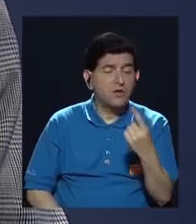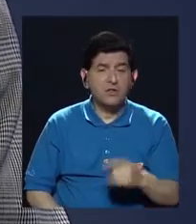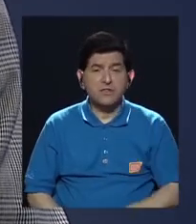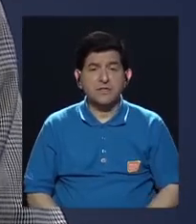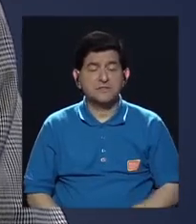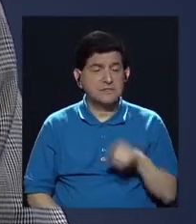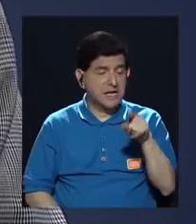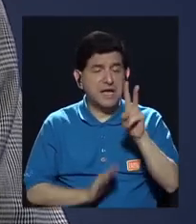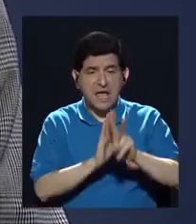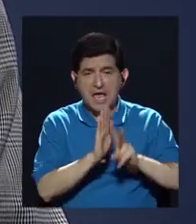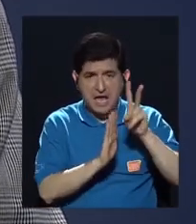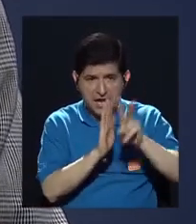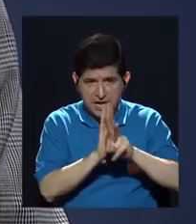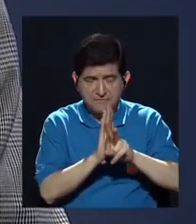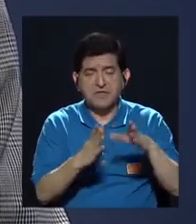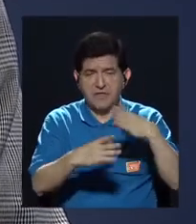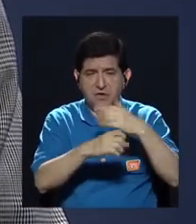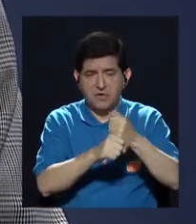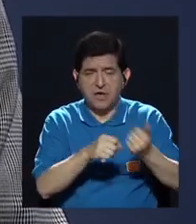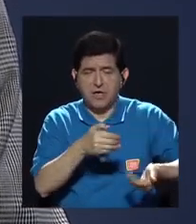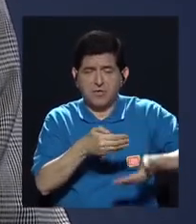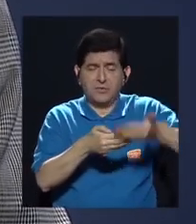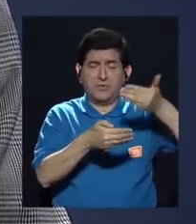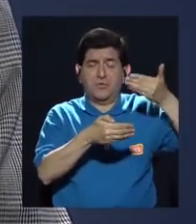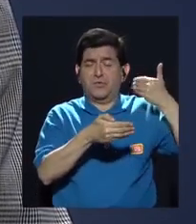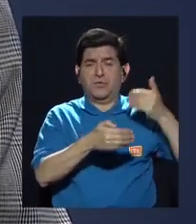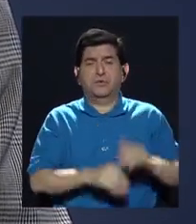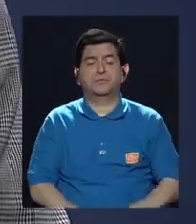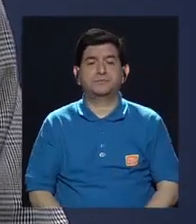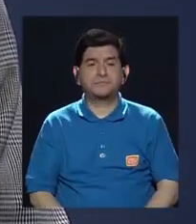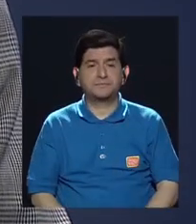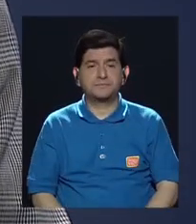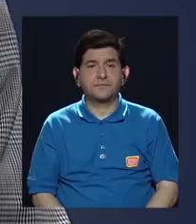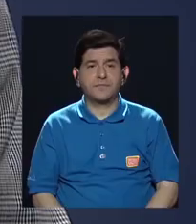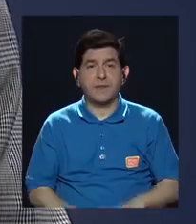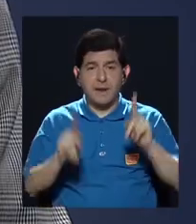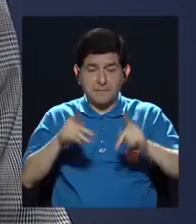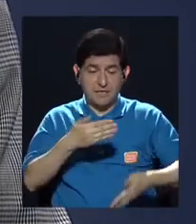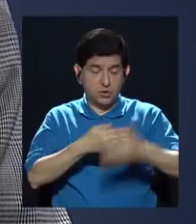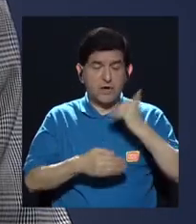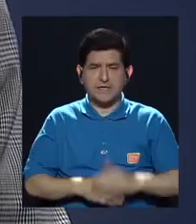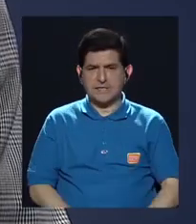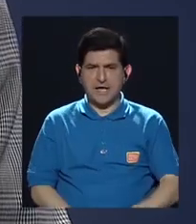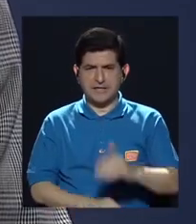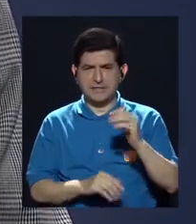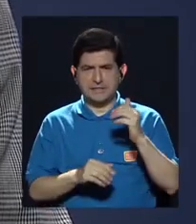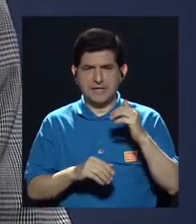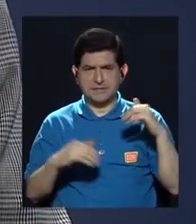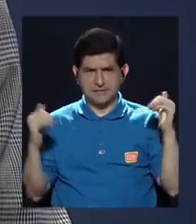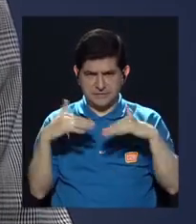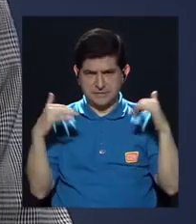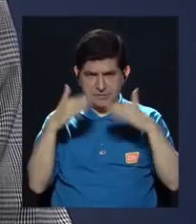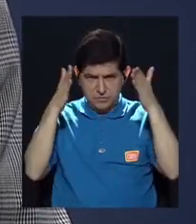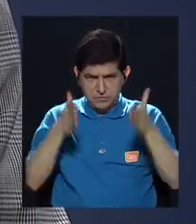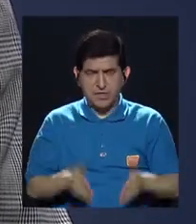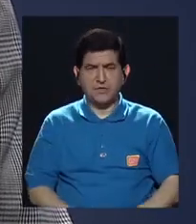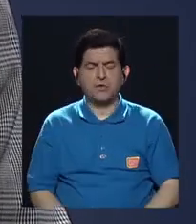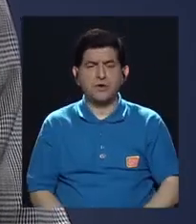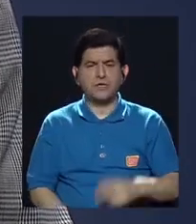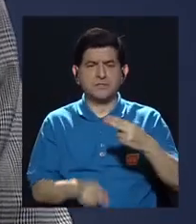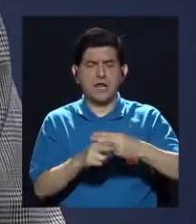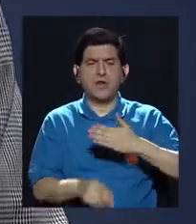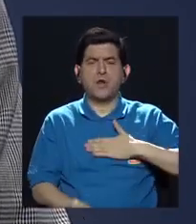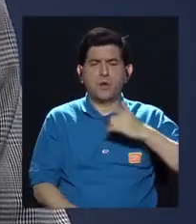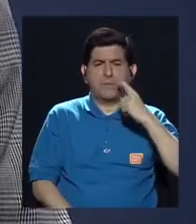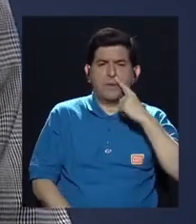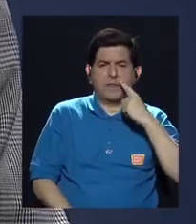mencionan en el video que se hizo, muchos excombatientes venían con el nombre